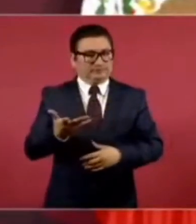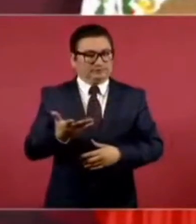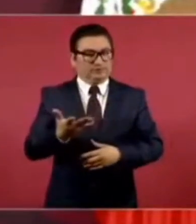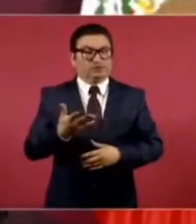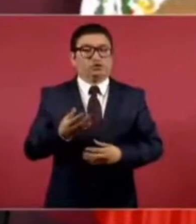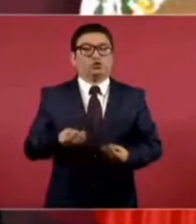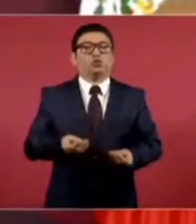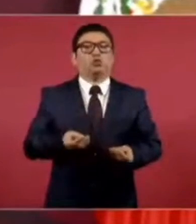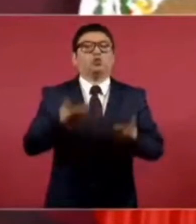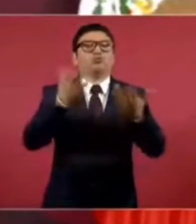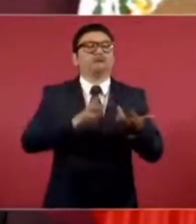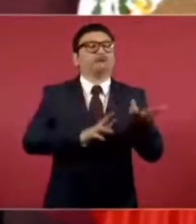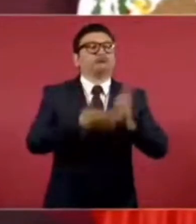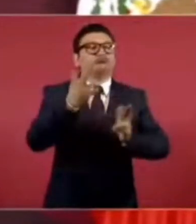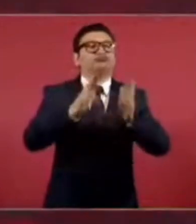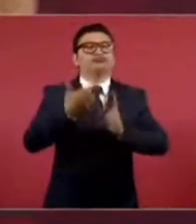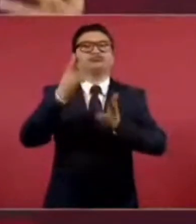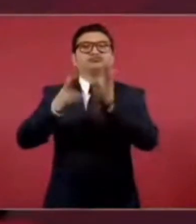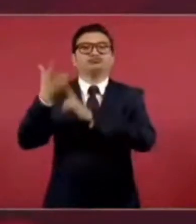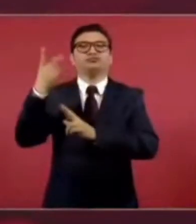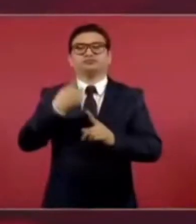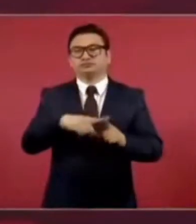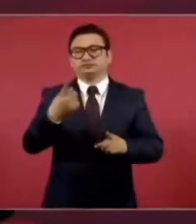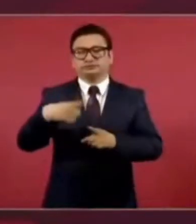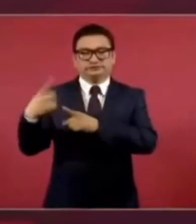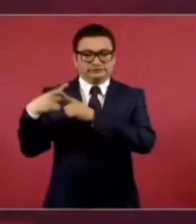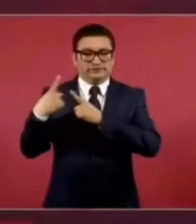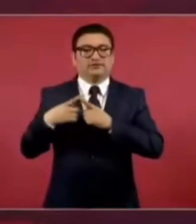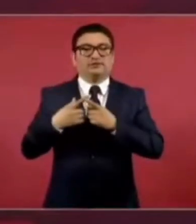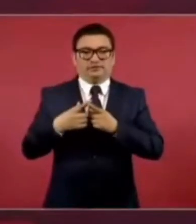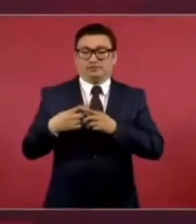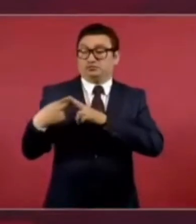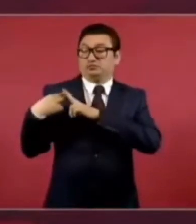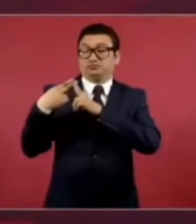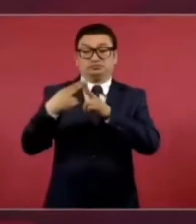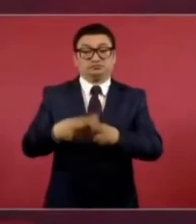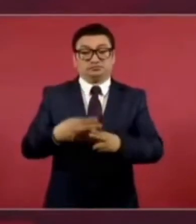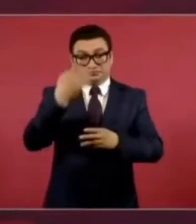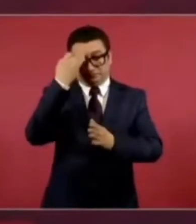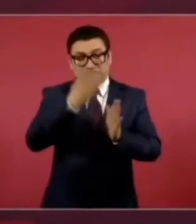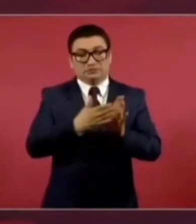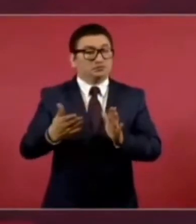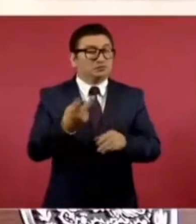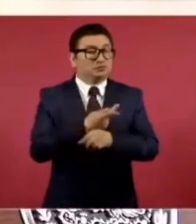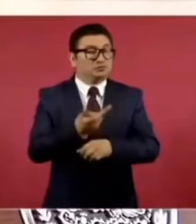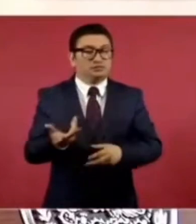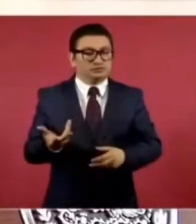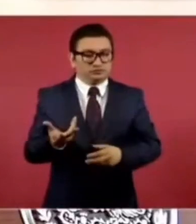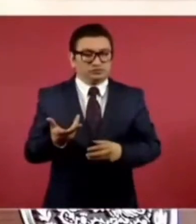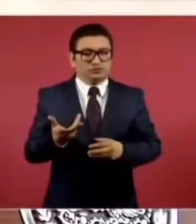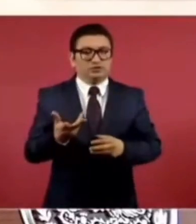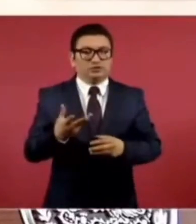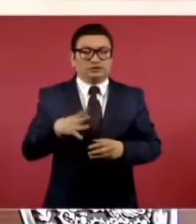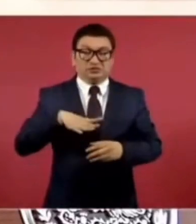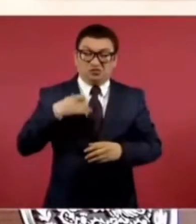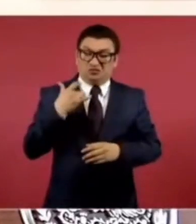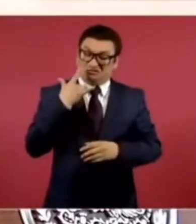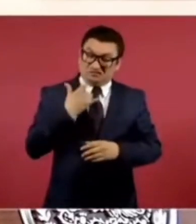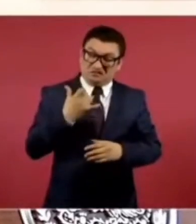cuántas revoluciones en los últimos tiempos, con tantos